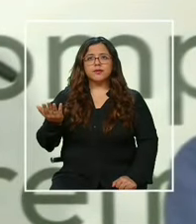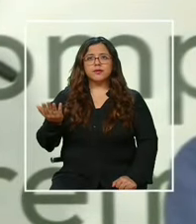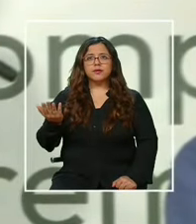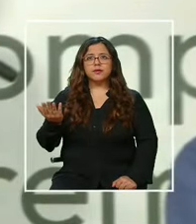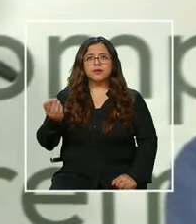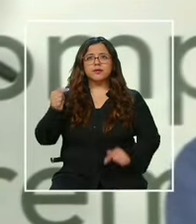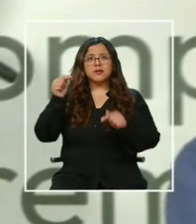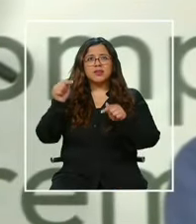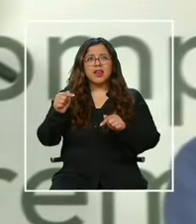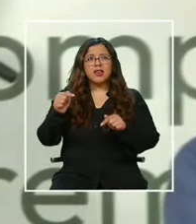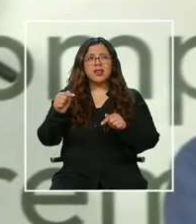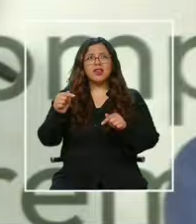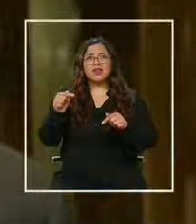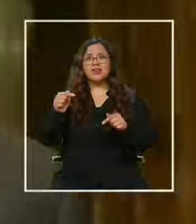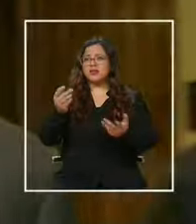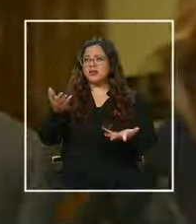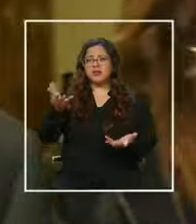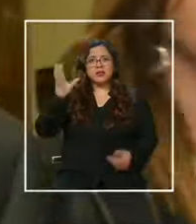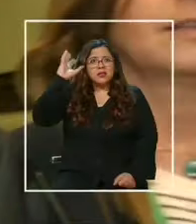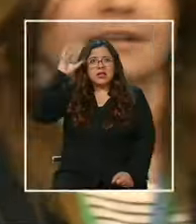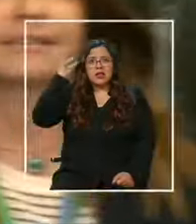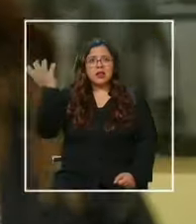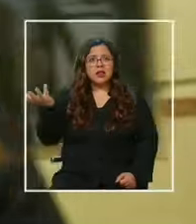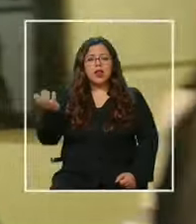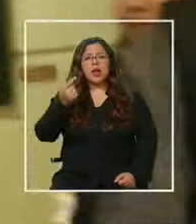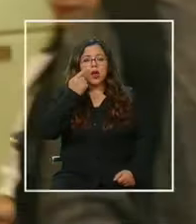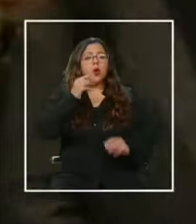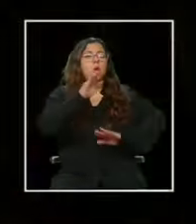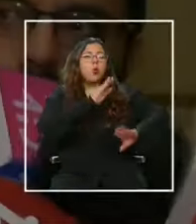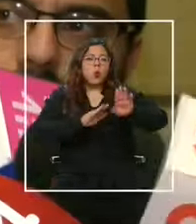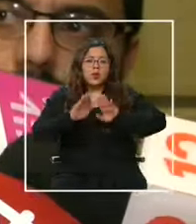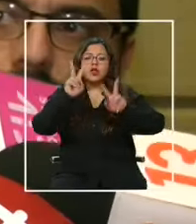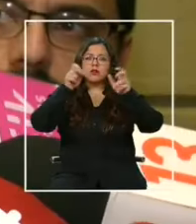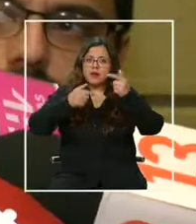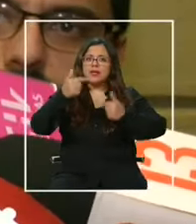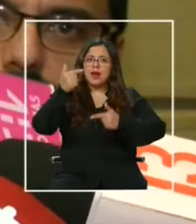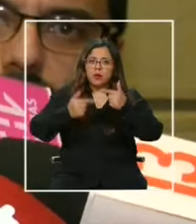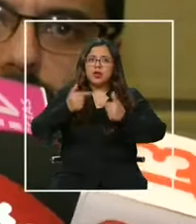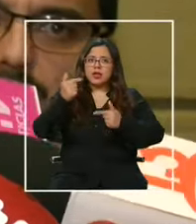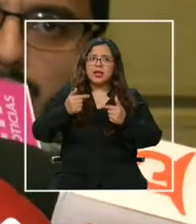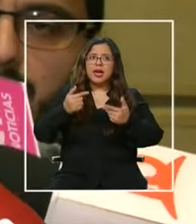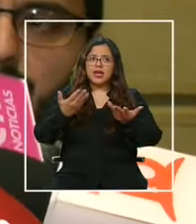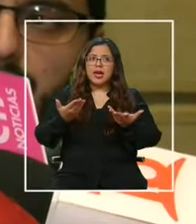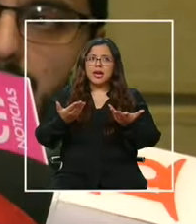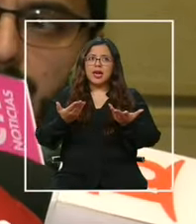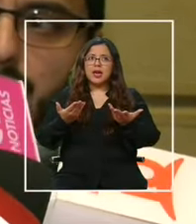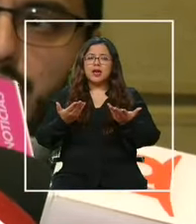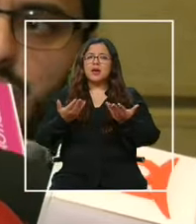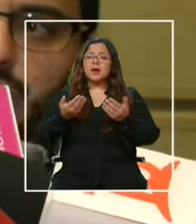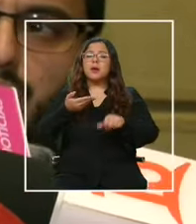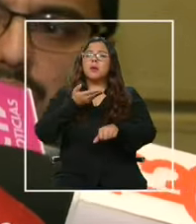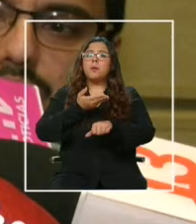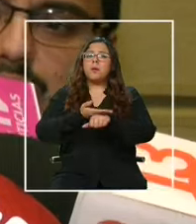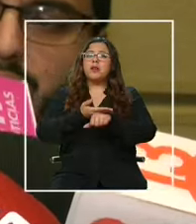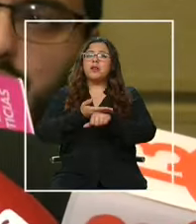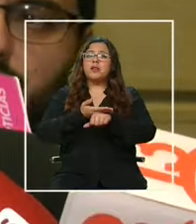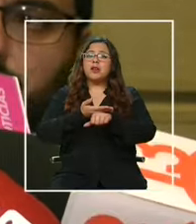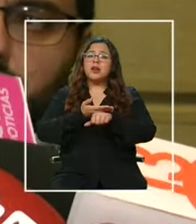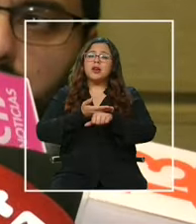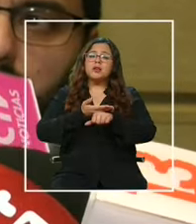superó la barrera del sonido, la comprensión. Yo creo que hay que tener cuidado además cuando la política utiliza el poder judicial para sus críticas, a favor o en contra,